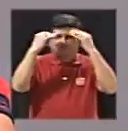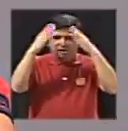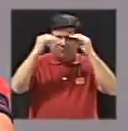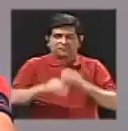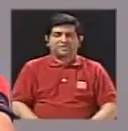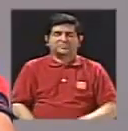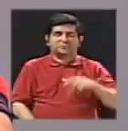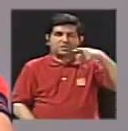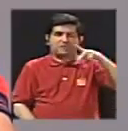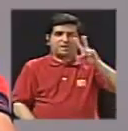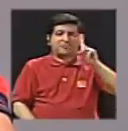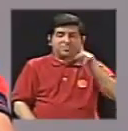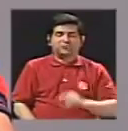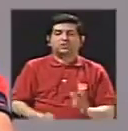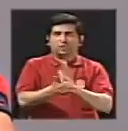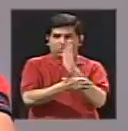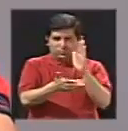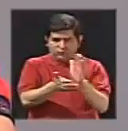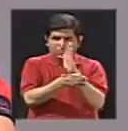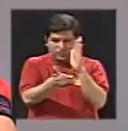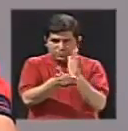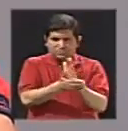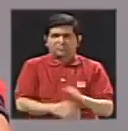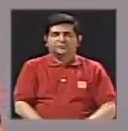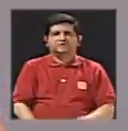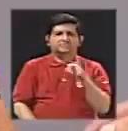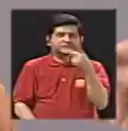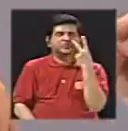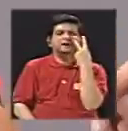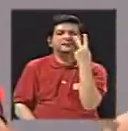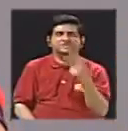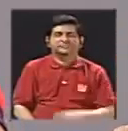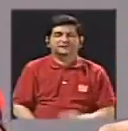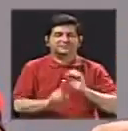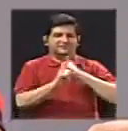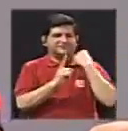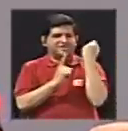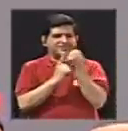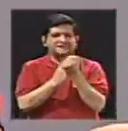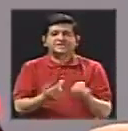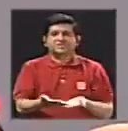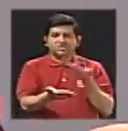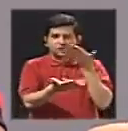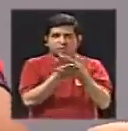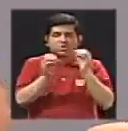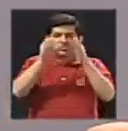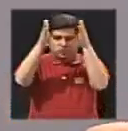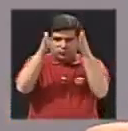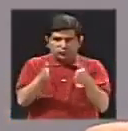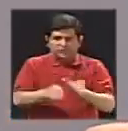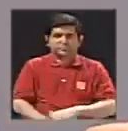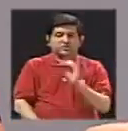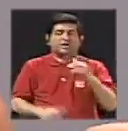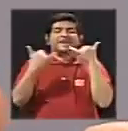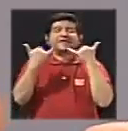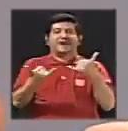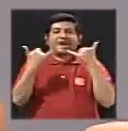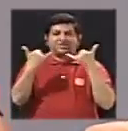la P21 es el documento donde se ve el estado propuesto del profesor y el estado